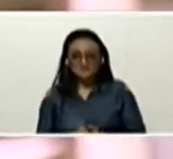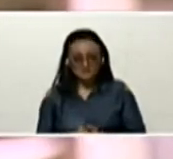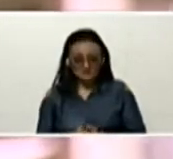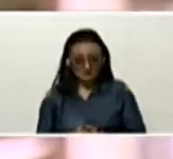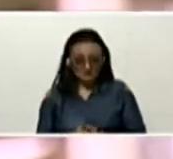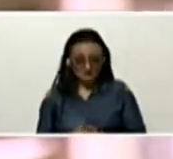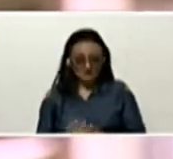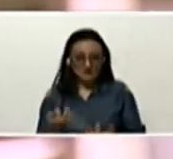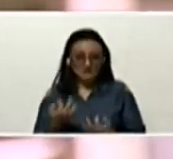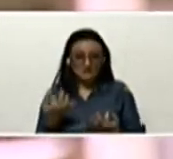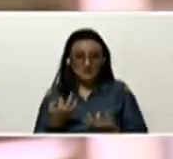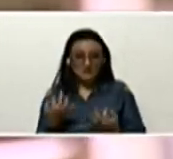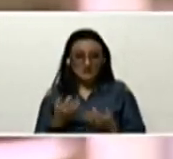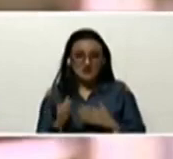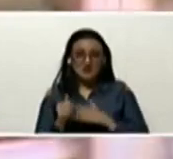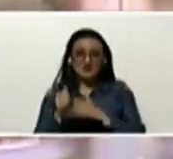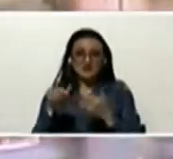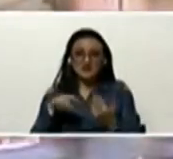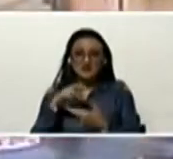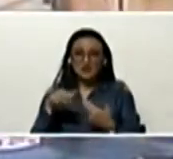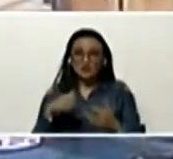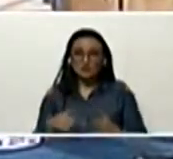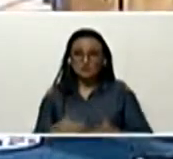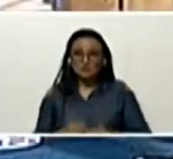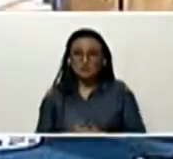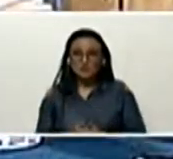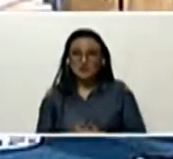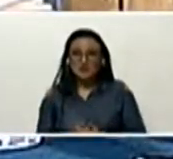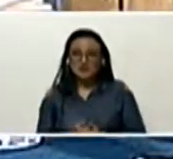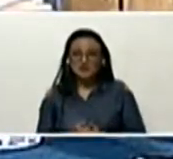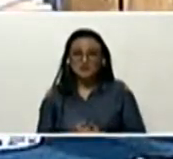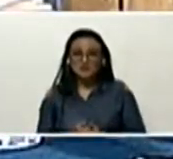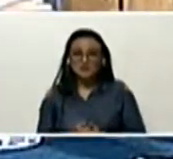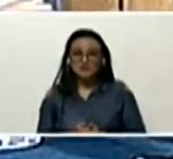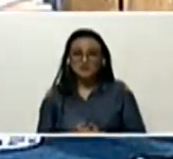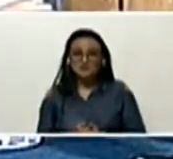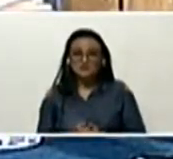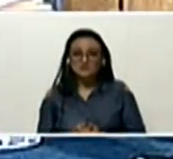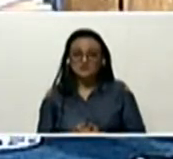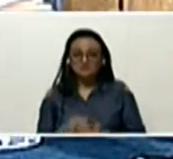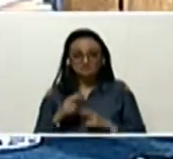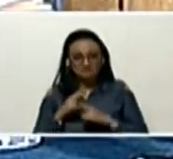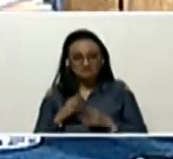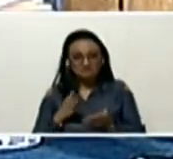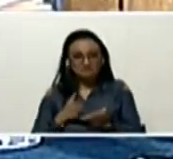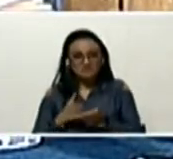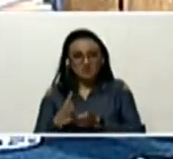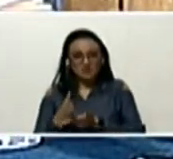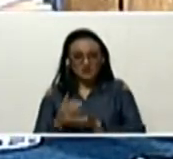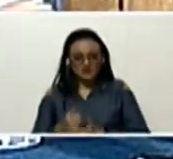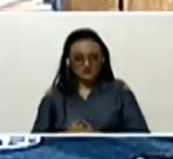Carlos. Verdaderos líderes revolucionarios, unitarios, honestos,